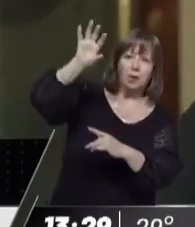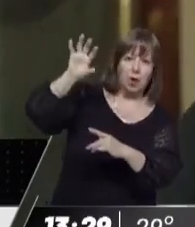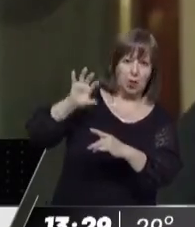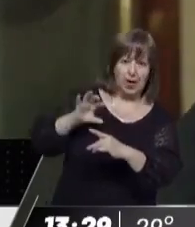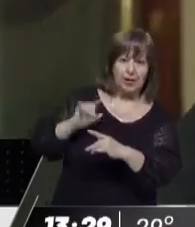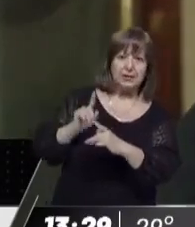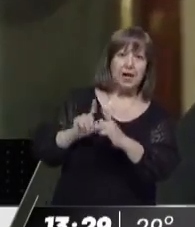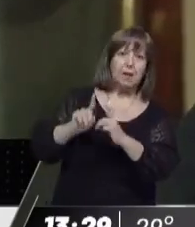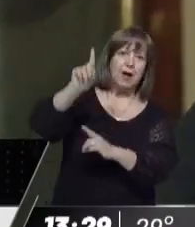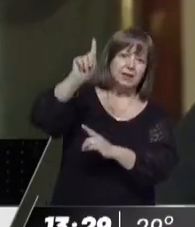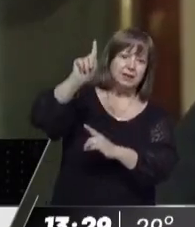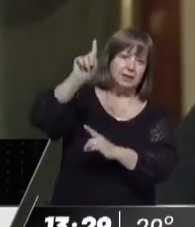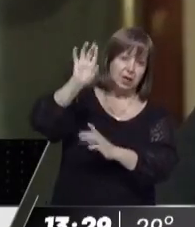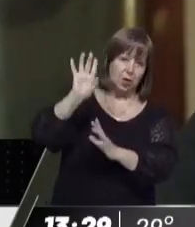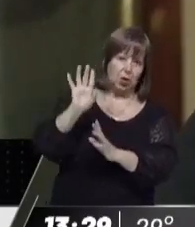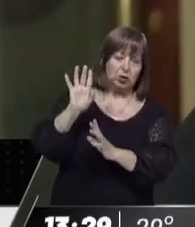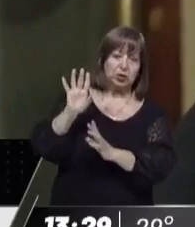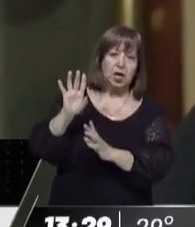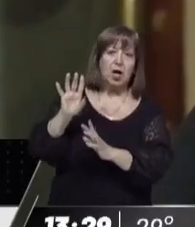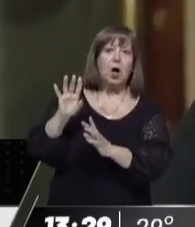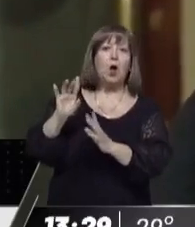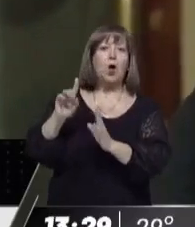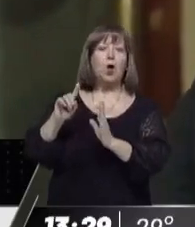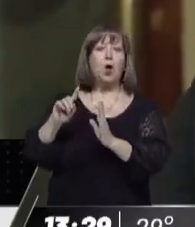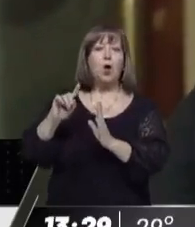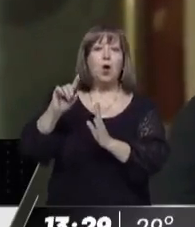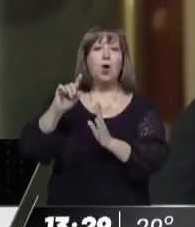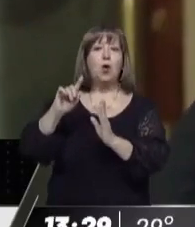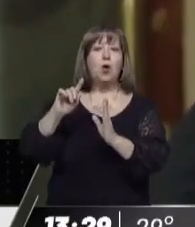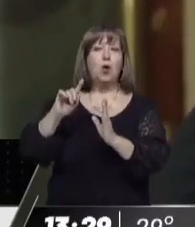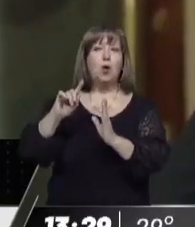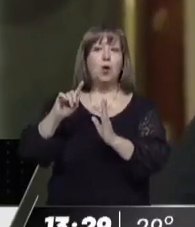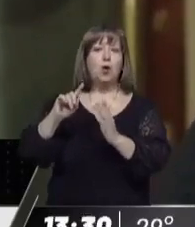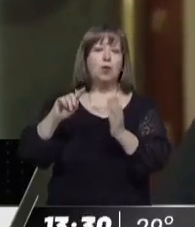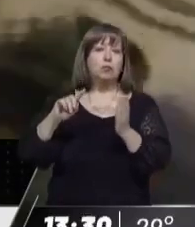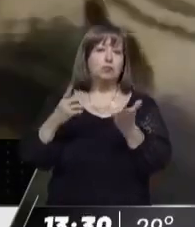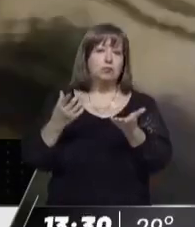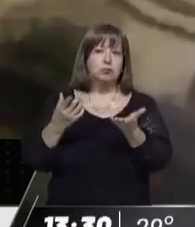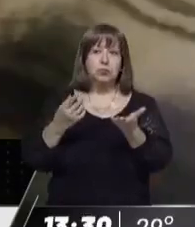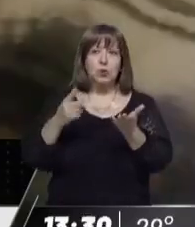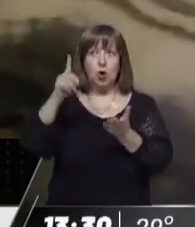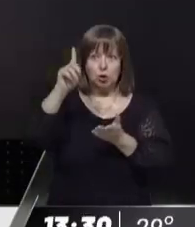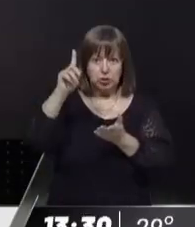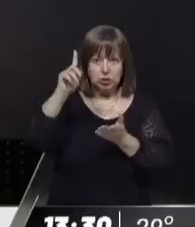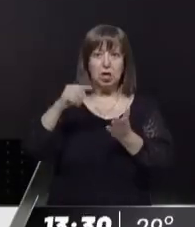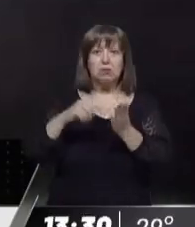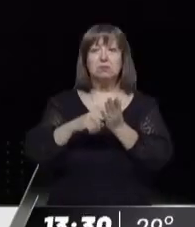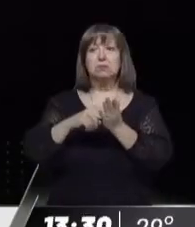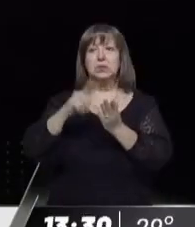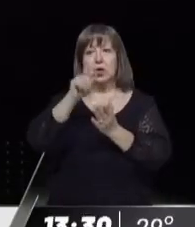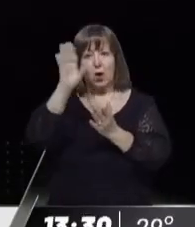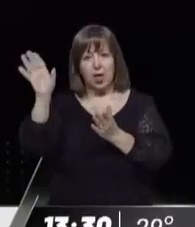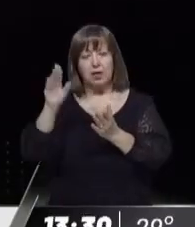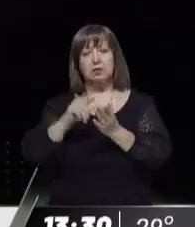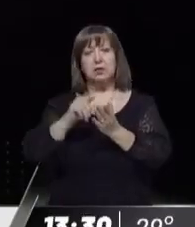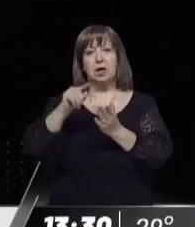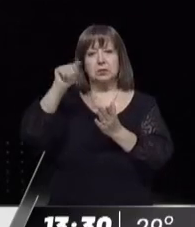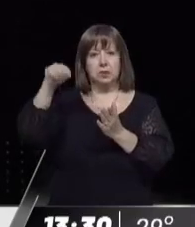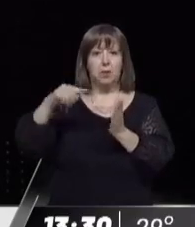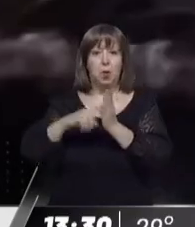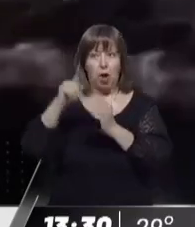las provincias más afectadas por el brote de dengue en la Argentina, como son las provincias del norte, del noreste y del